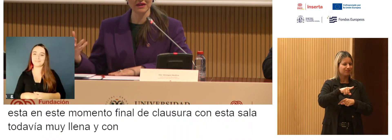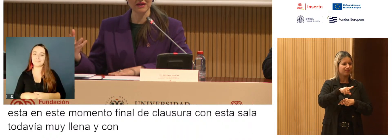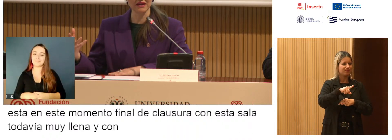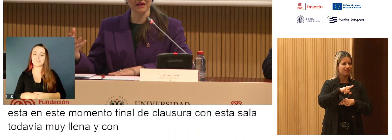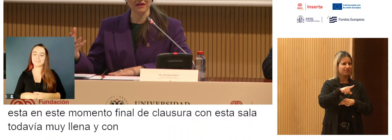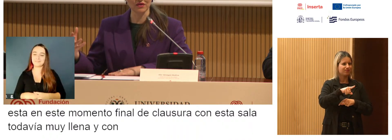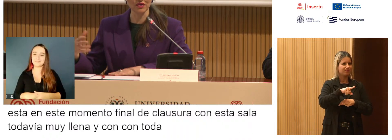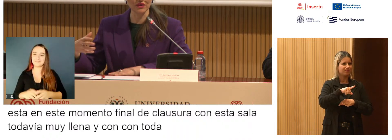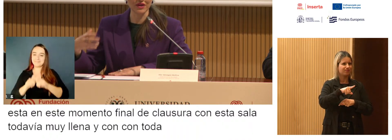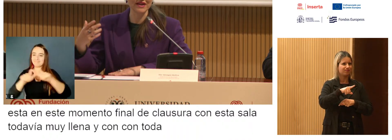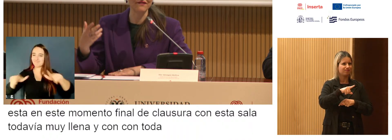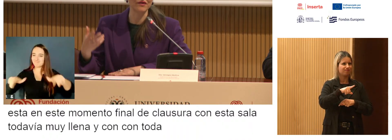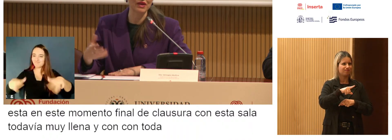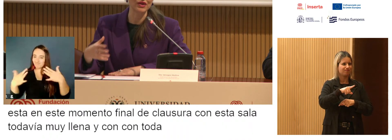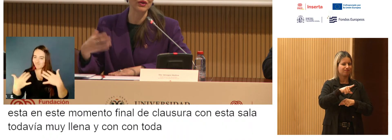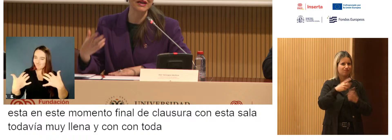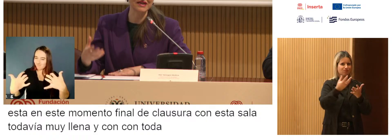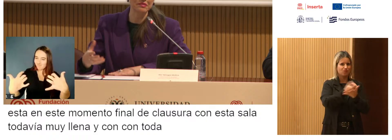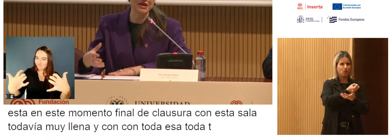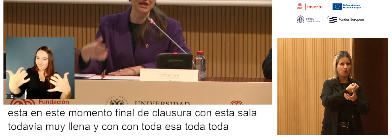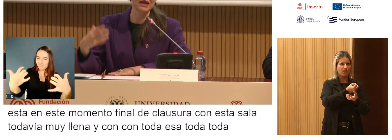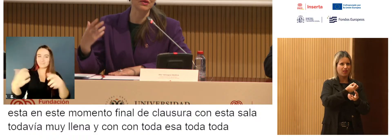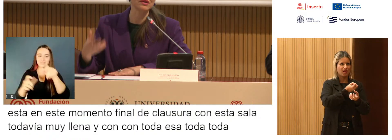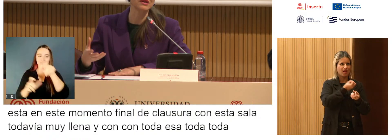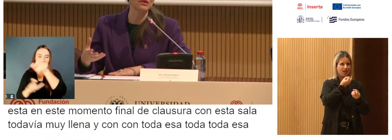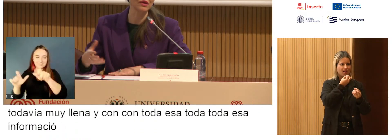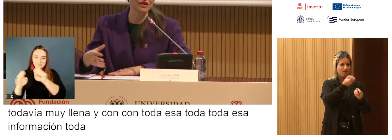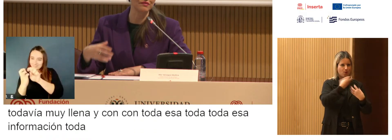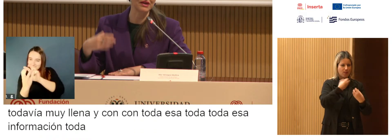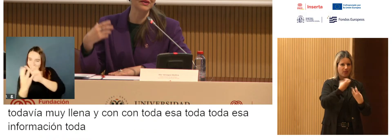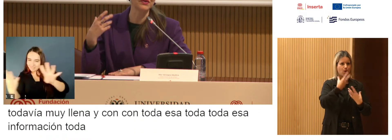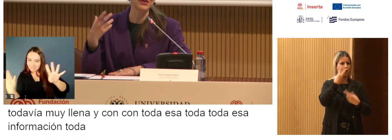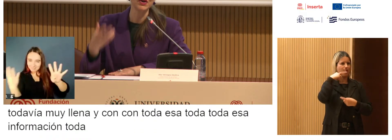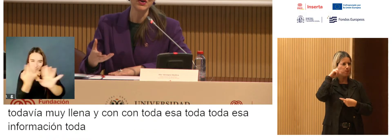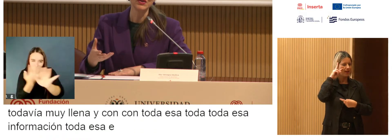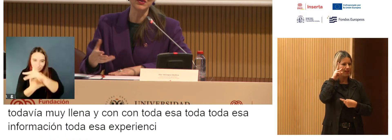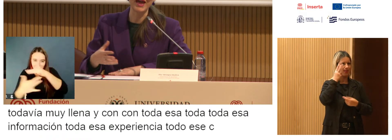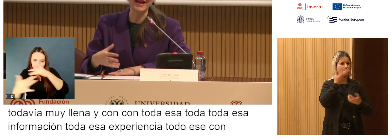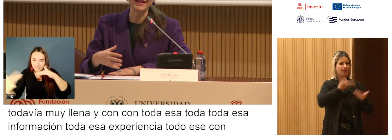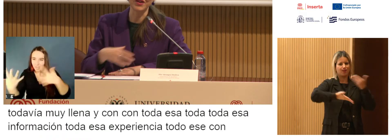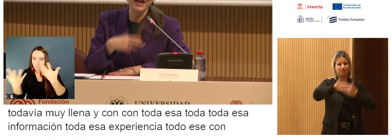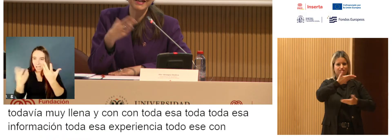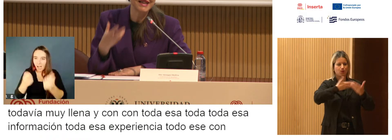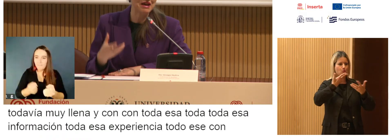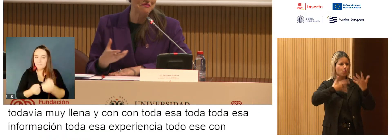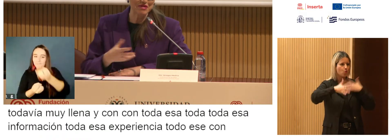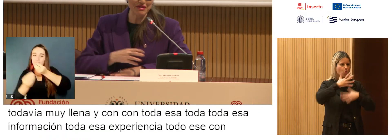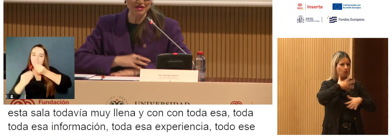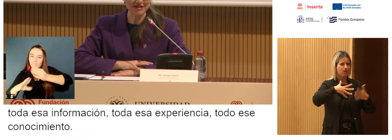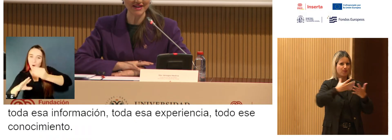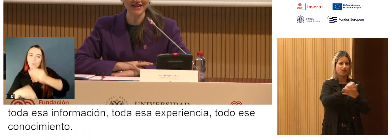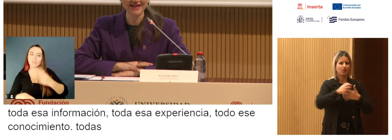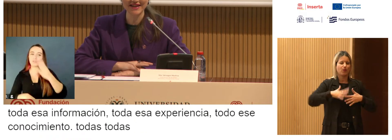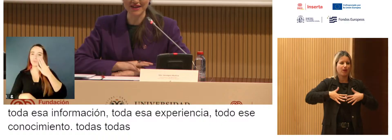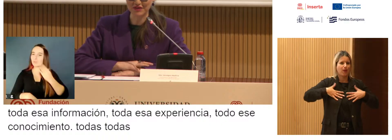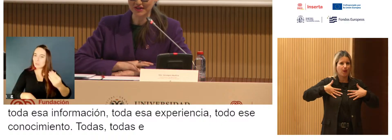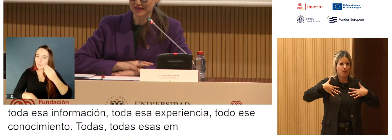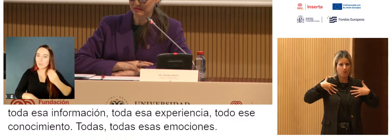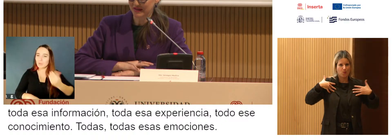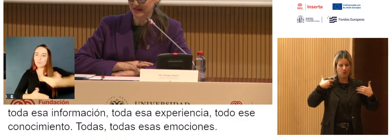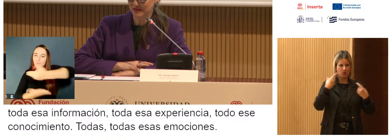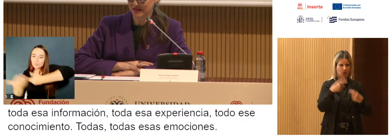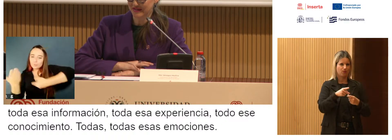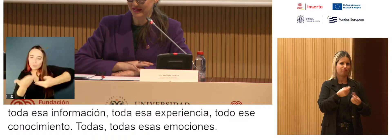esa información, toda esa experiencia, todo ese conocimiento, todas esas emociones que